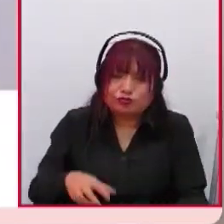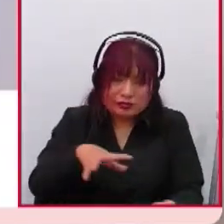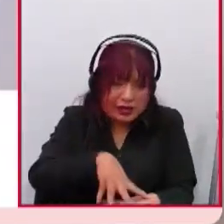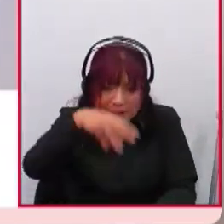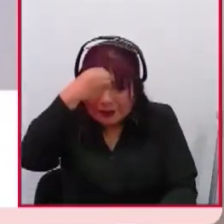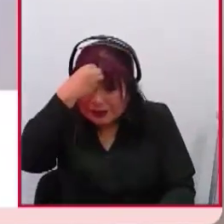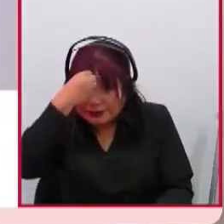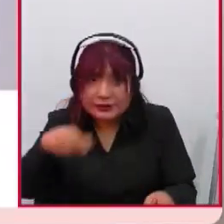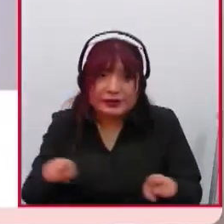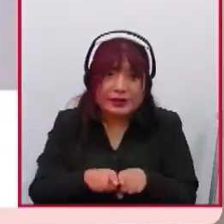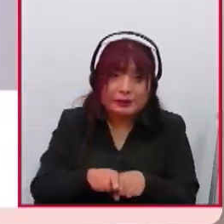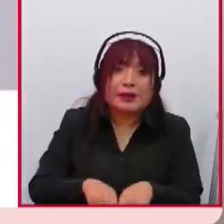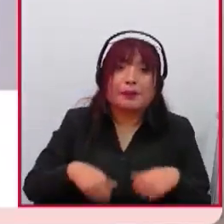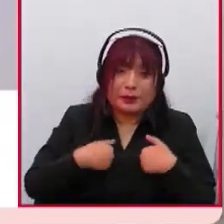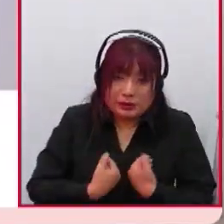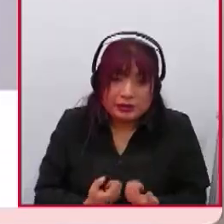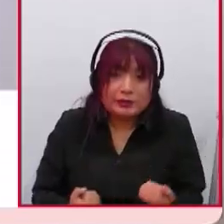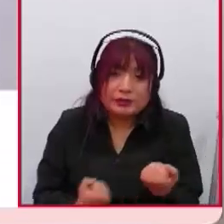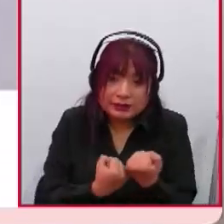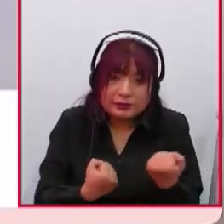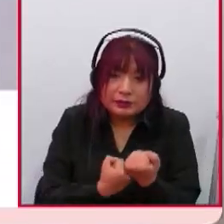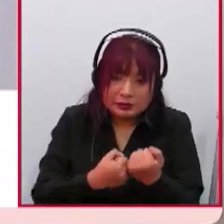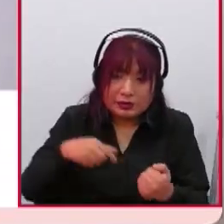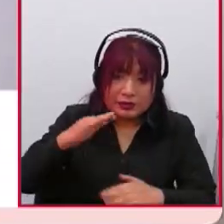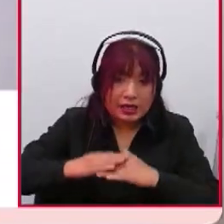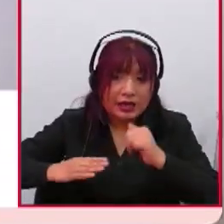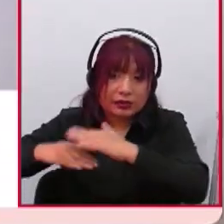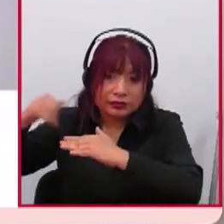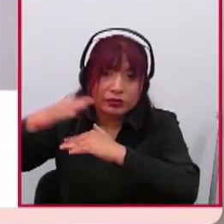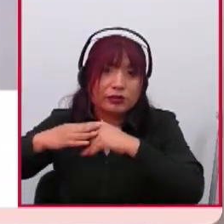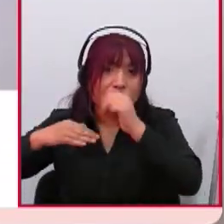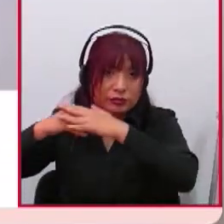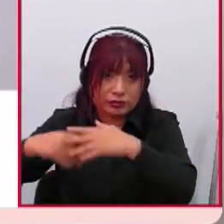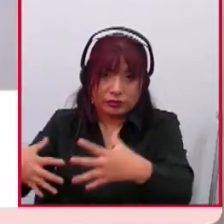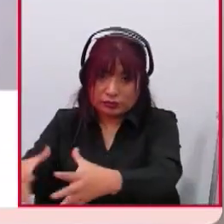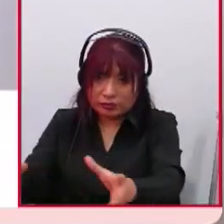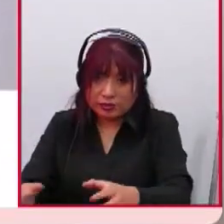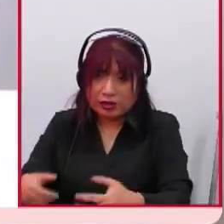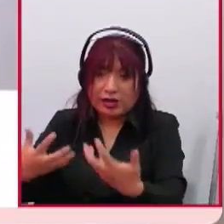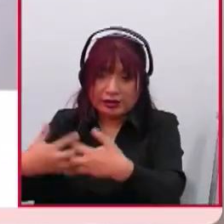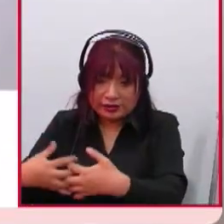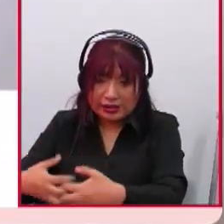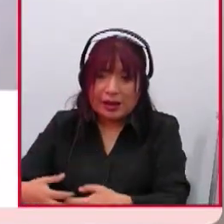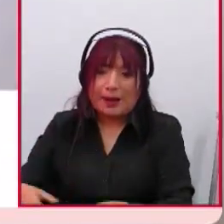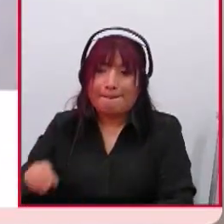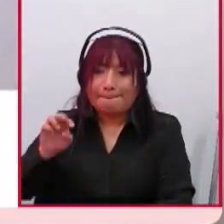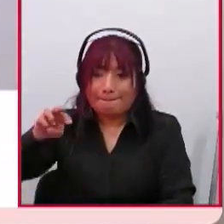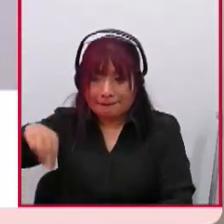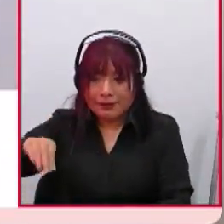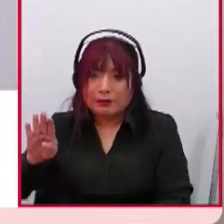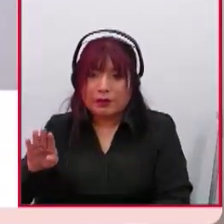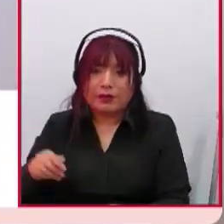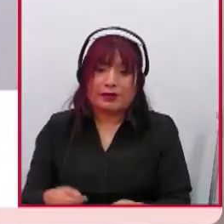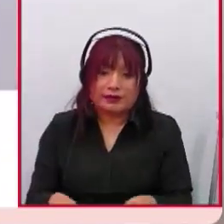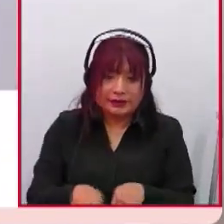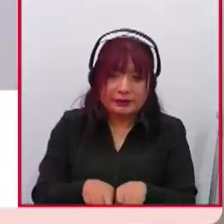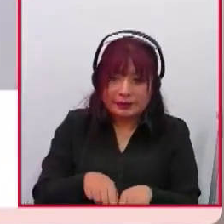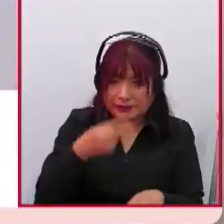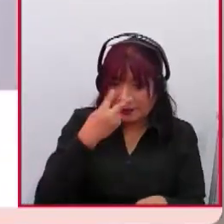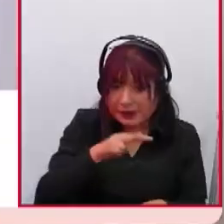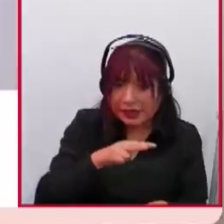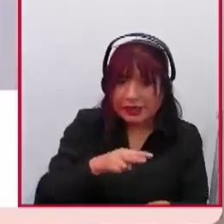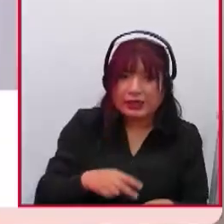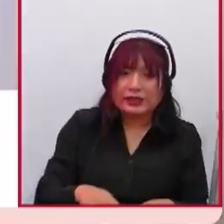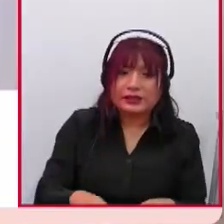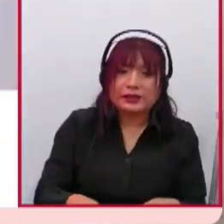construcción. Y eso nos dio la confianza de poder estar participando en las pruebas de precon y comisionamiento. Pero en paralelo,